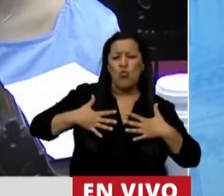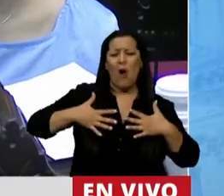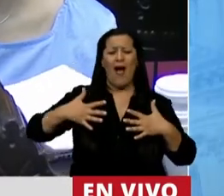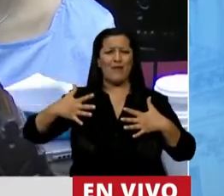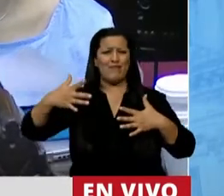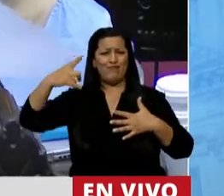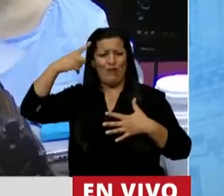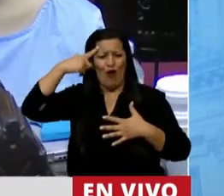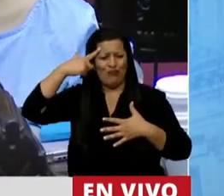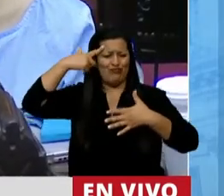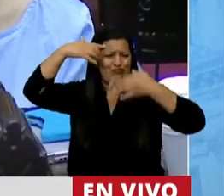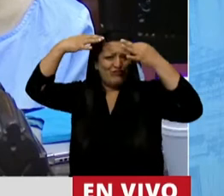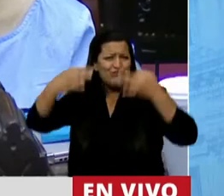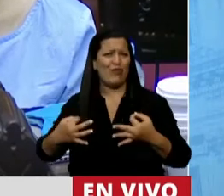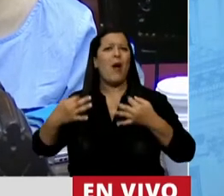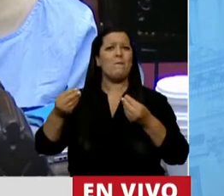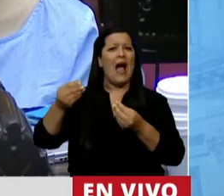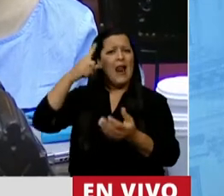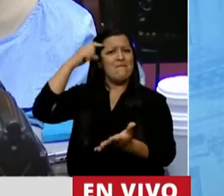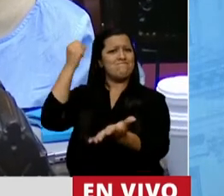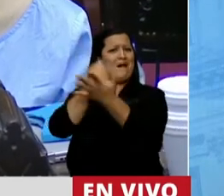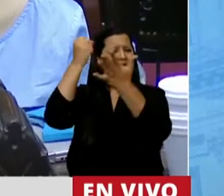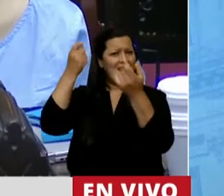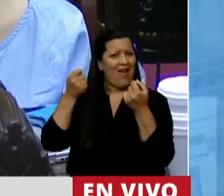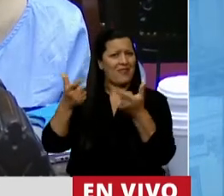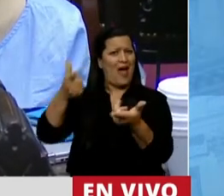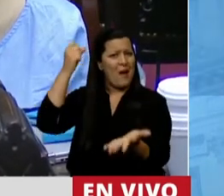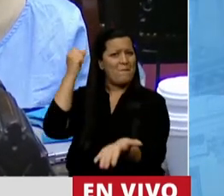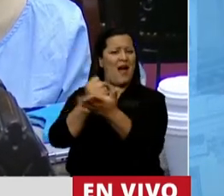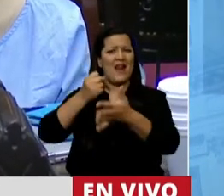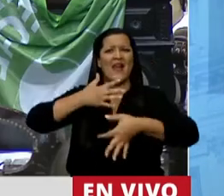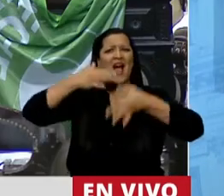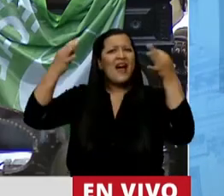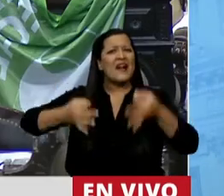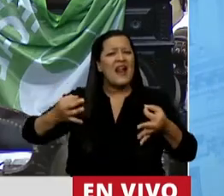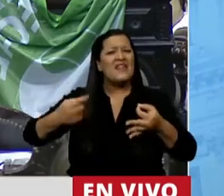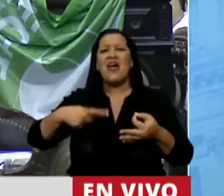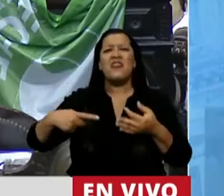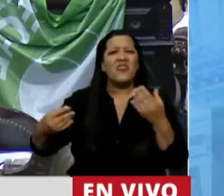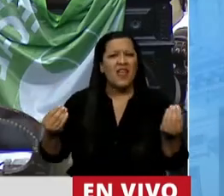conciencias para hacer historia, que se movilizaron para hacer realidad esto de